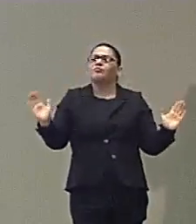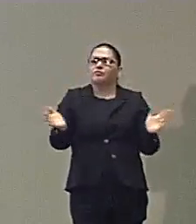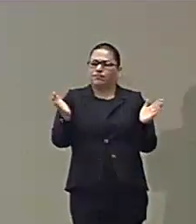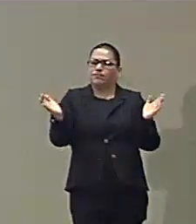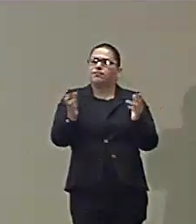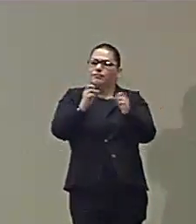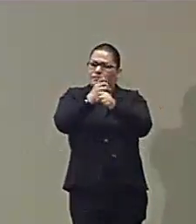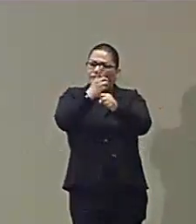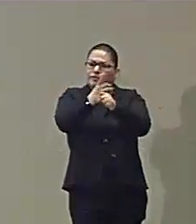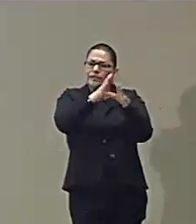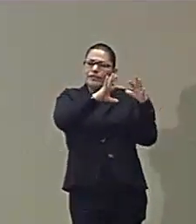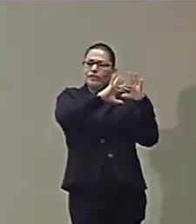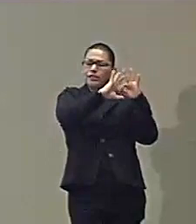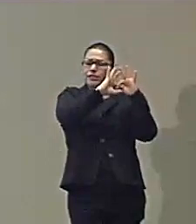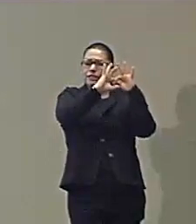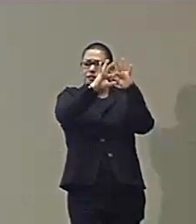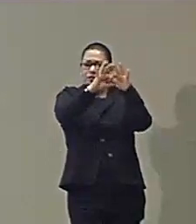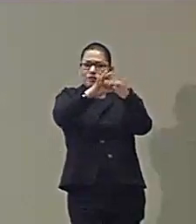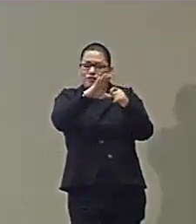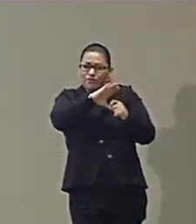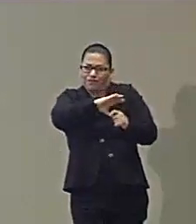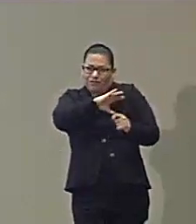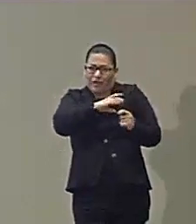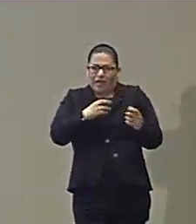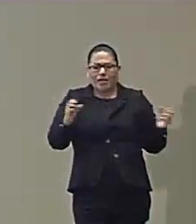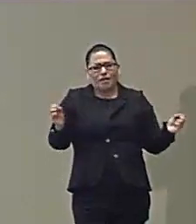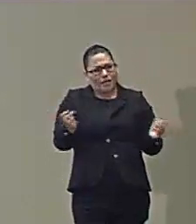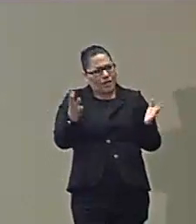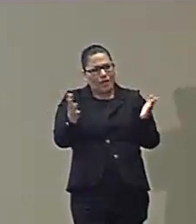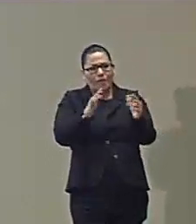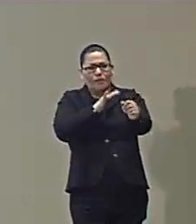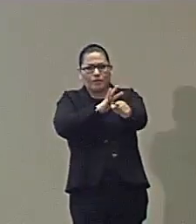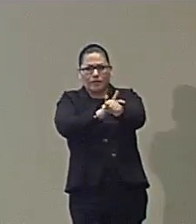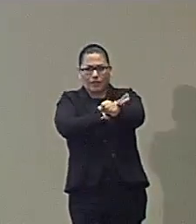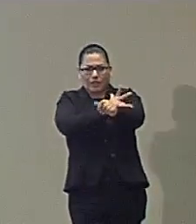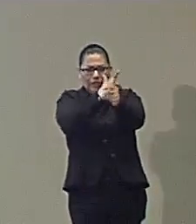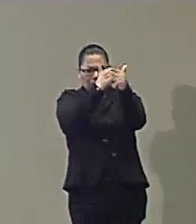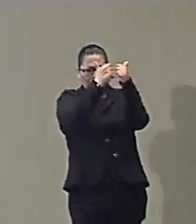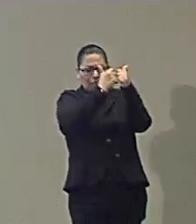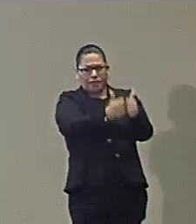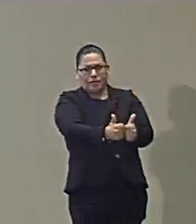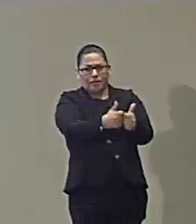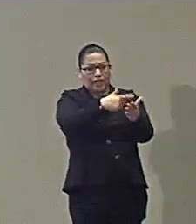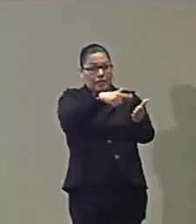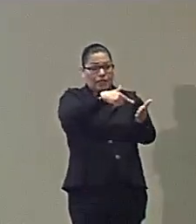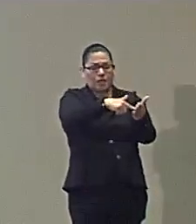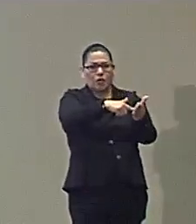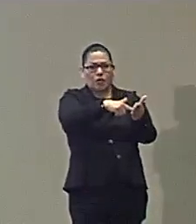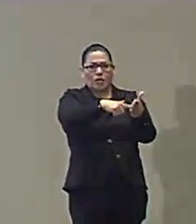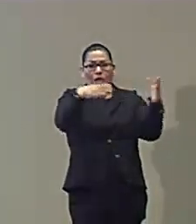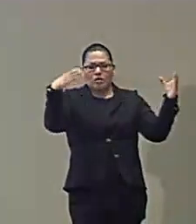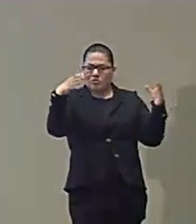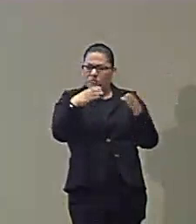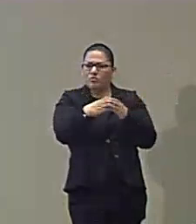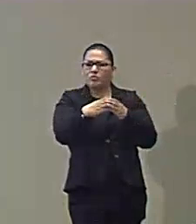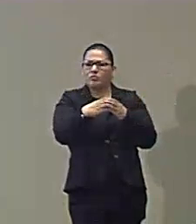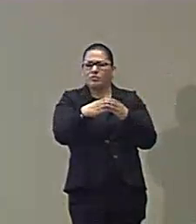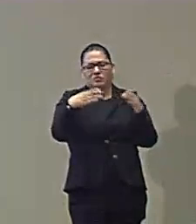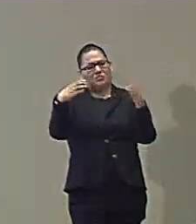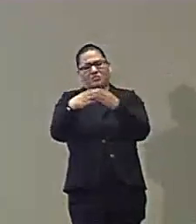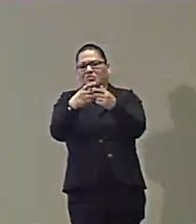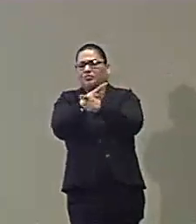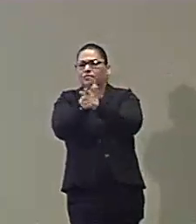social solidario y refuerza el sentido de pertenencia de una comunidad